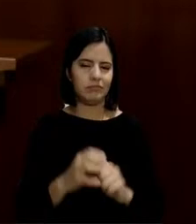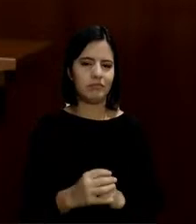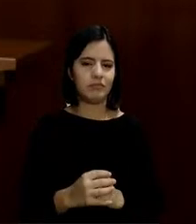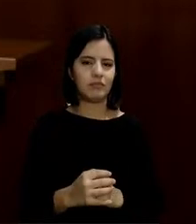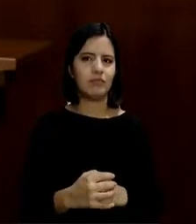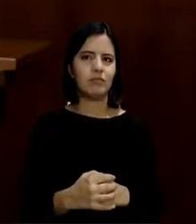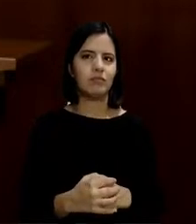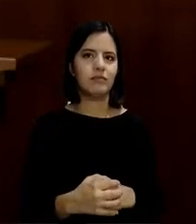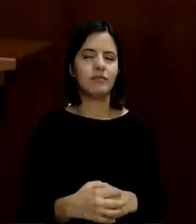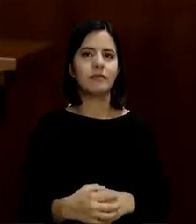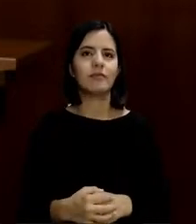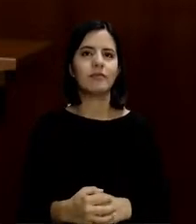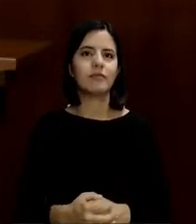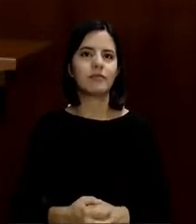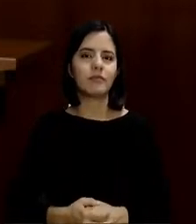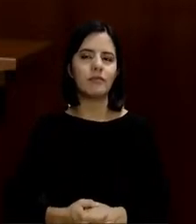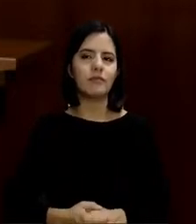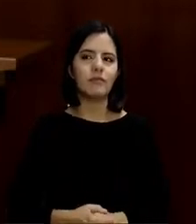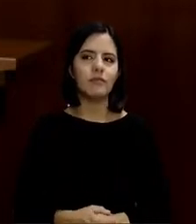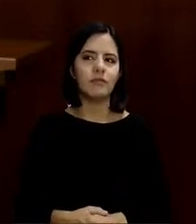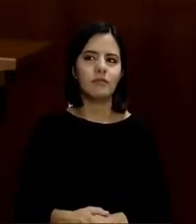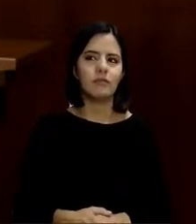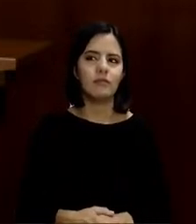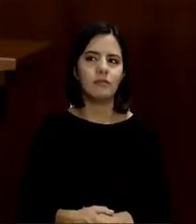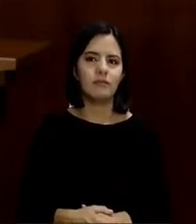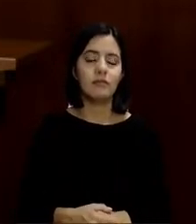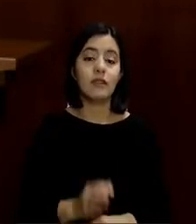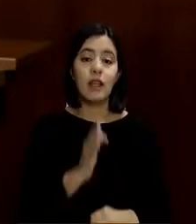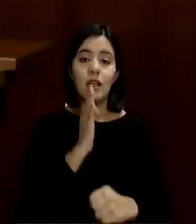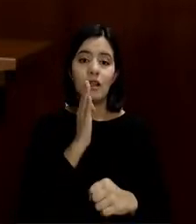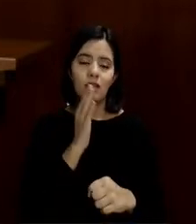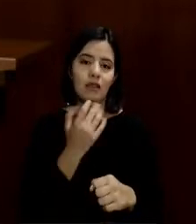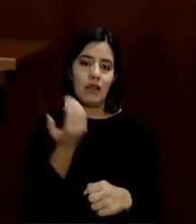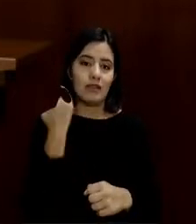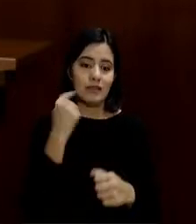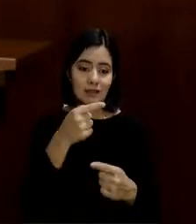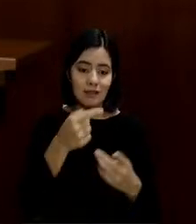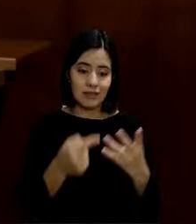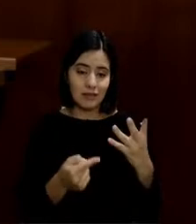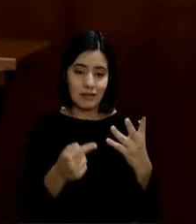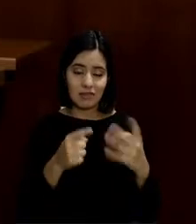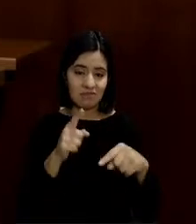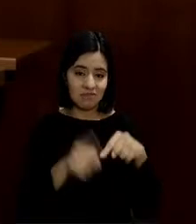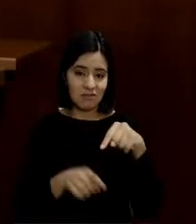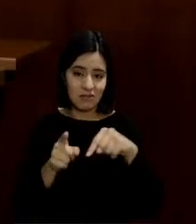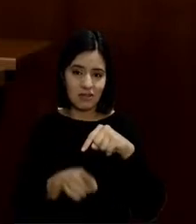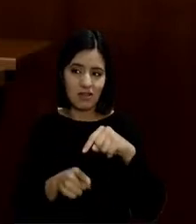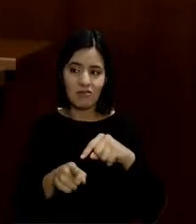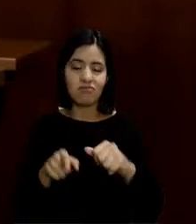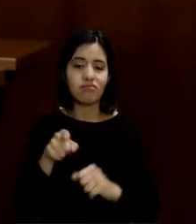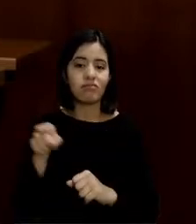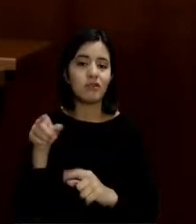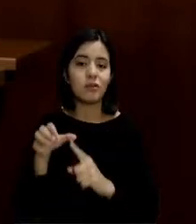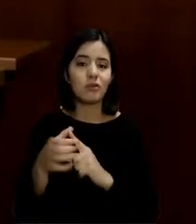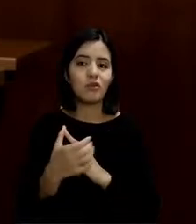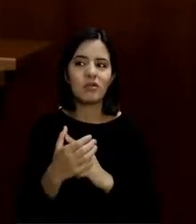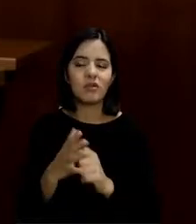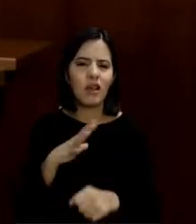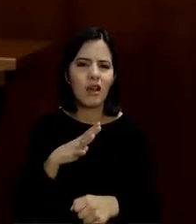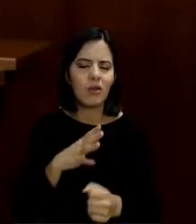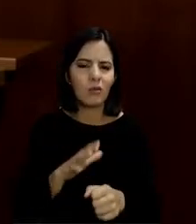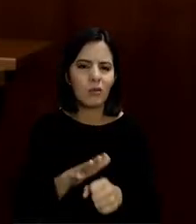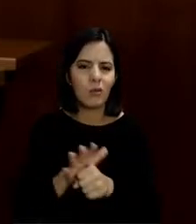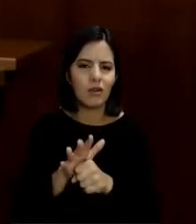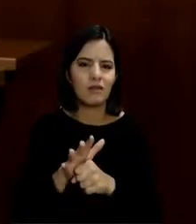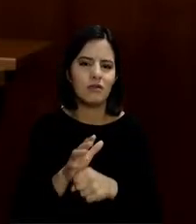tuvo resultado de que solo quedan las comisiones de gobernación y planeación para el desarrollo